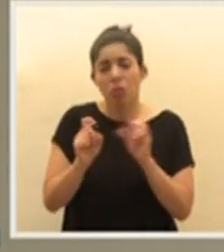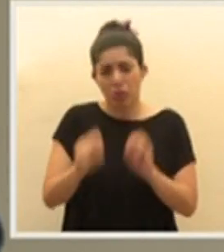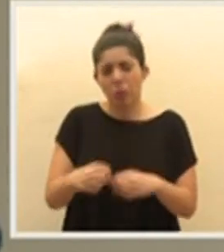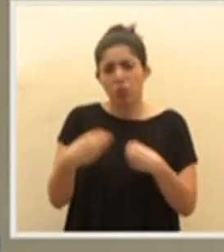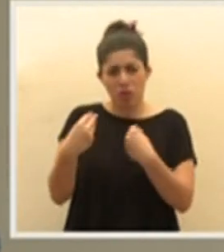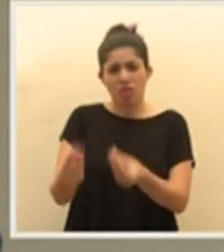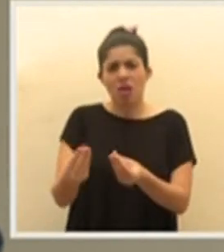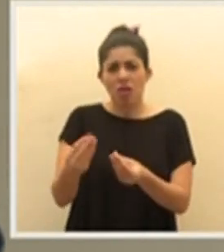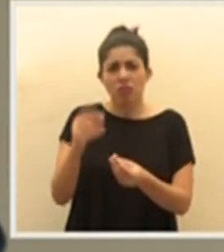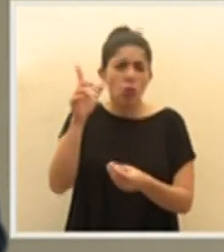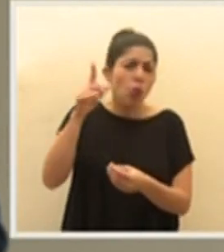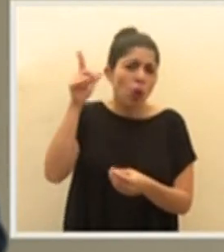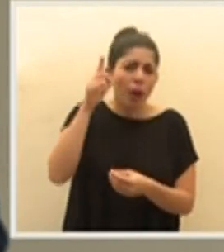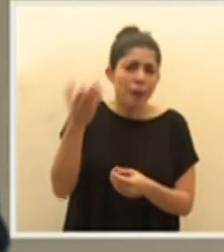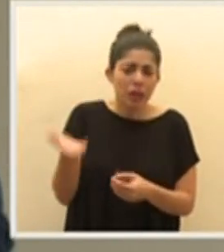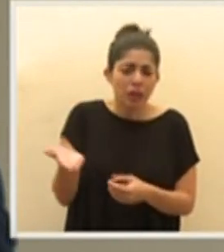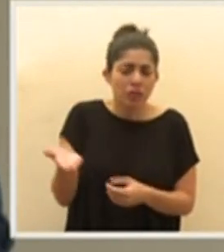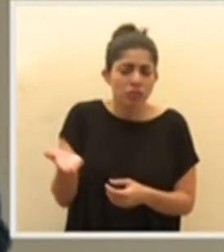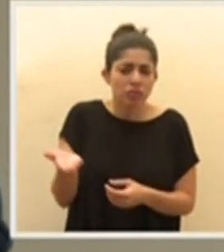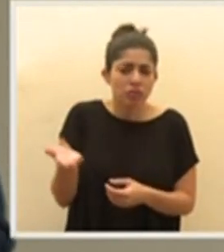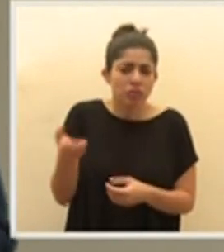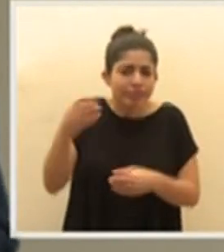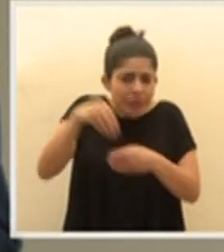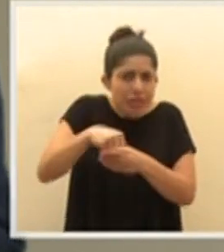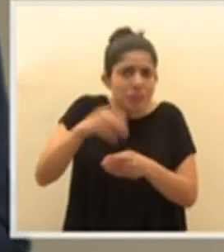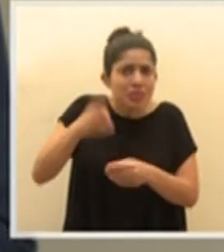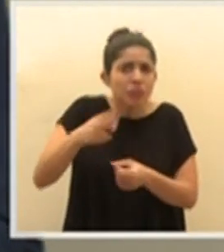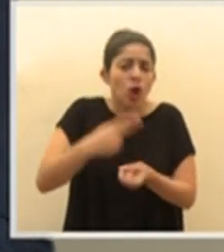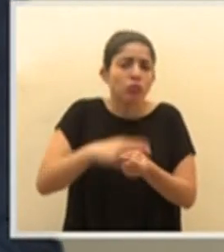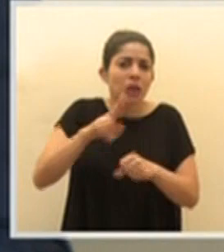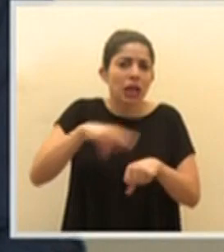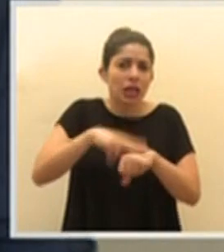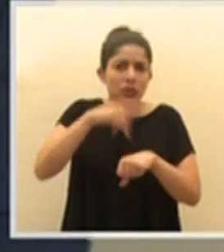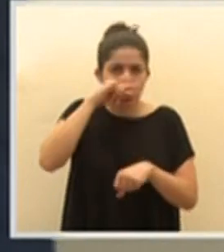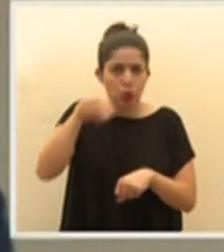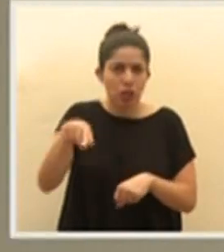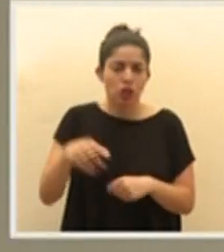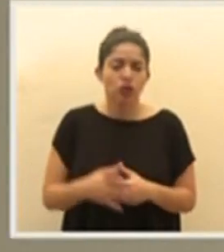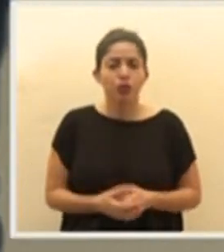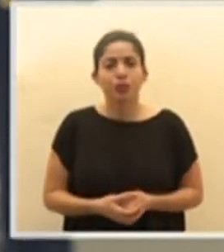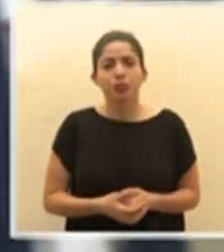dar y obviamente sería en el Hospital Nacional de Niños.